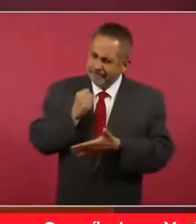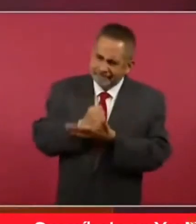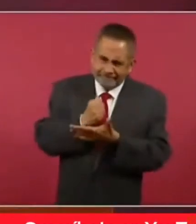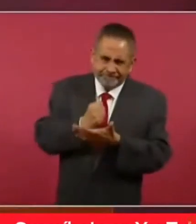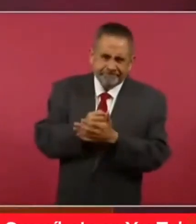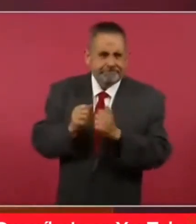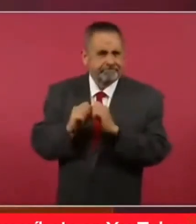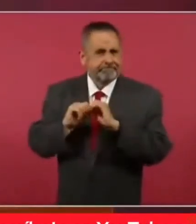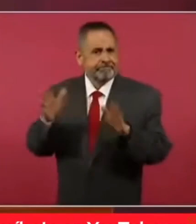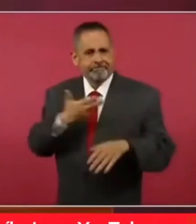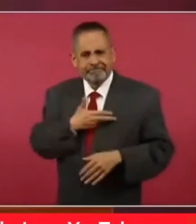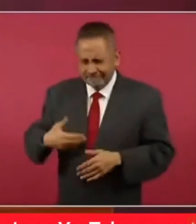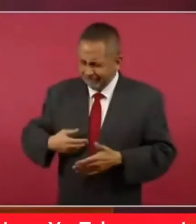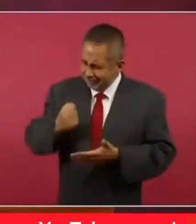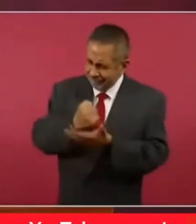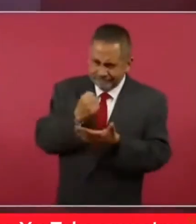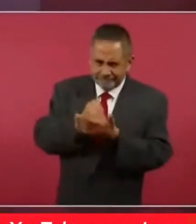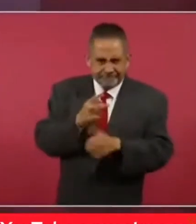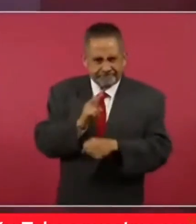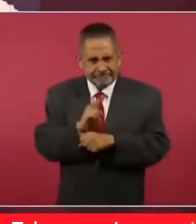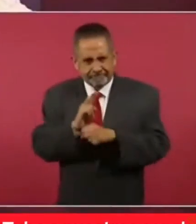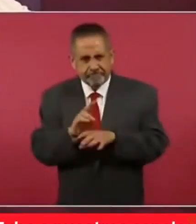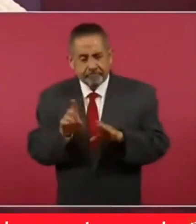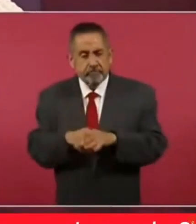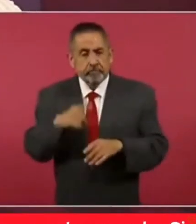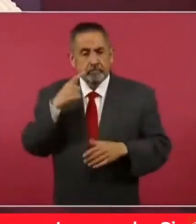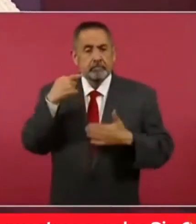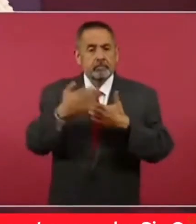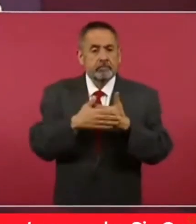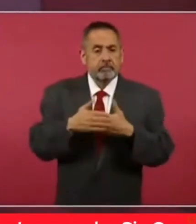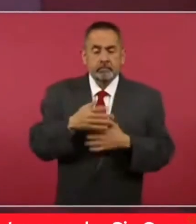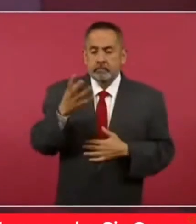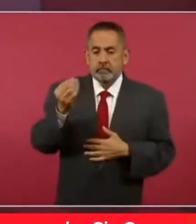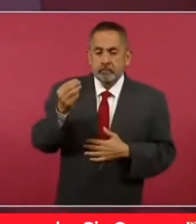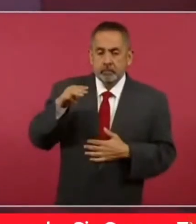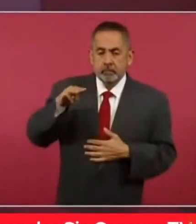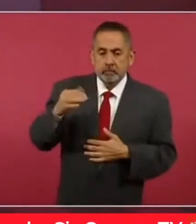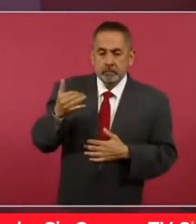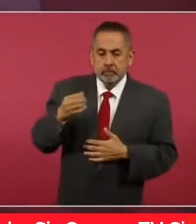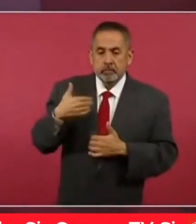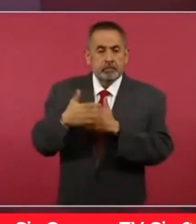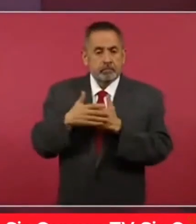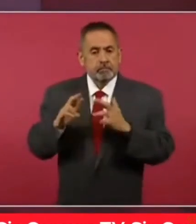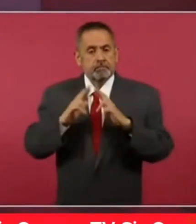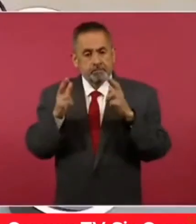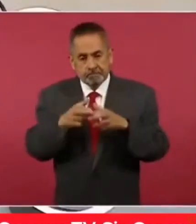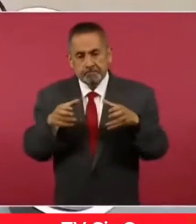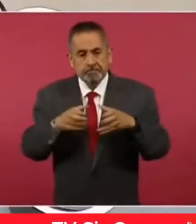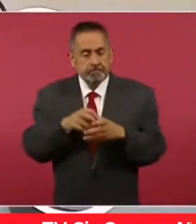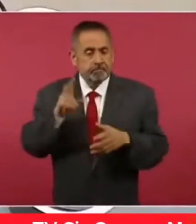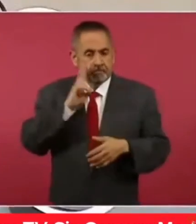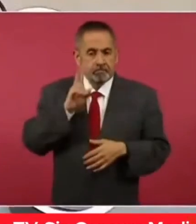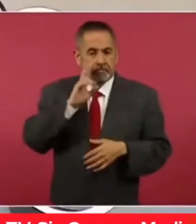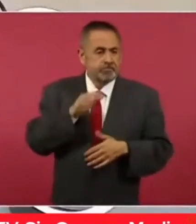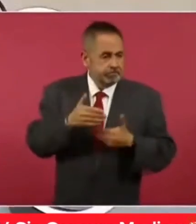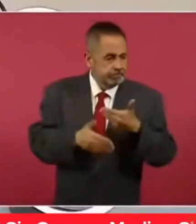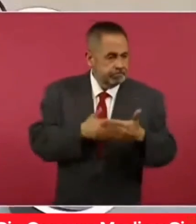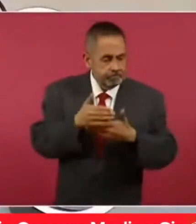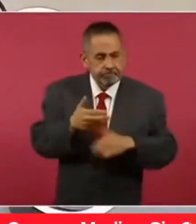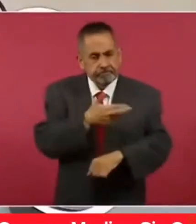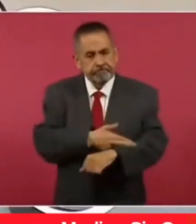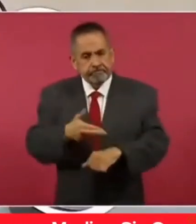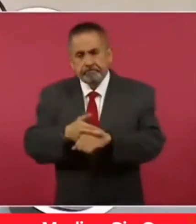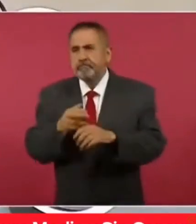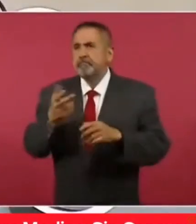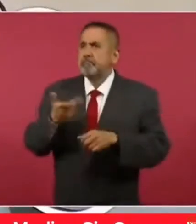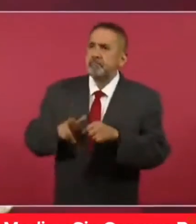exigencia del señor presidente. Y el 9 de mayo tenemos la próxima reunión. Ya estamos viendo también avances en construcción